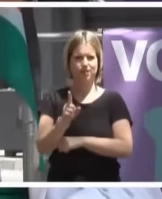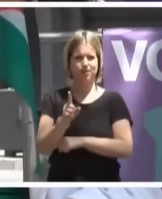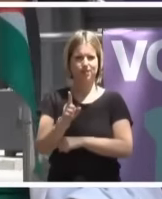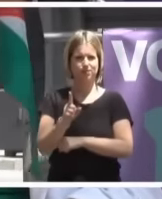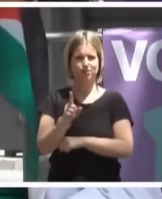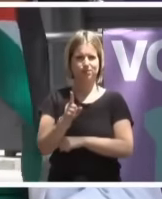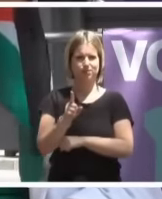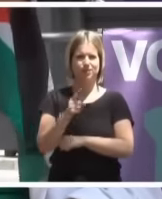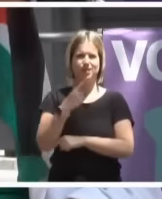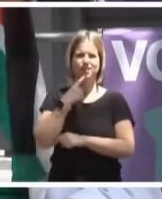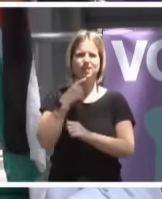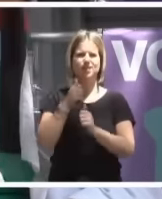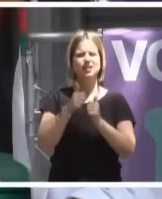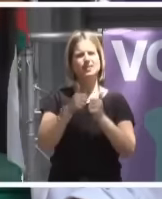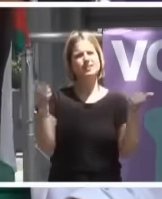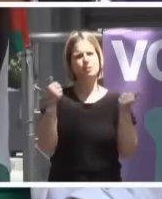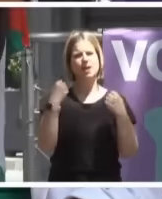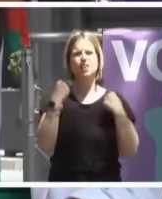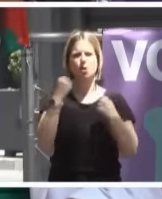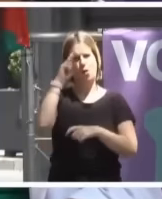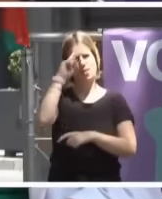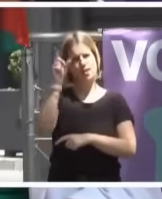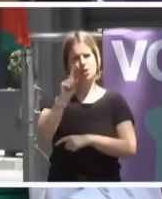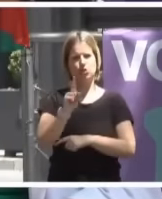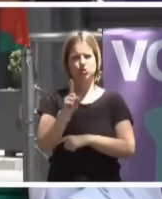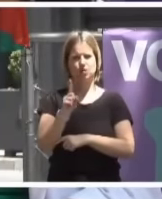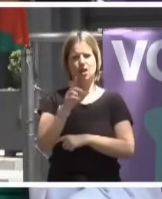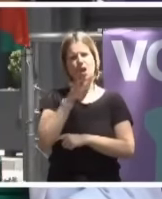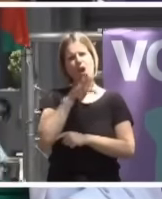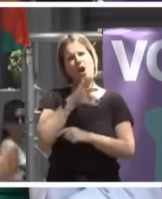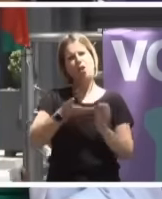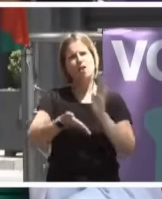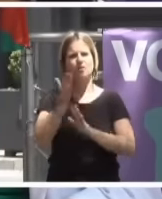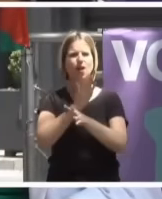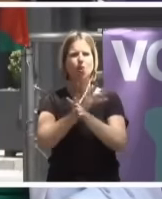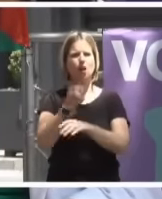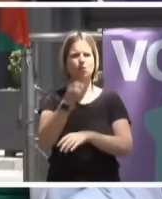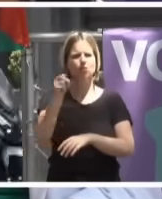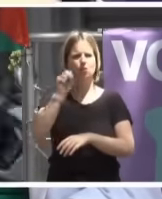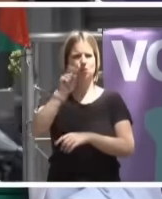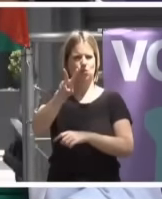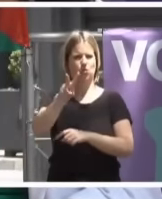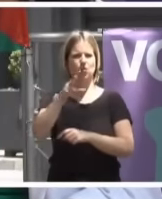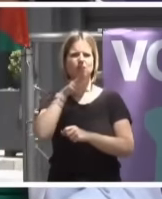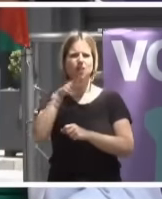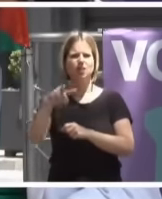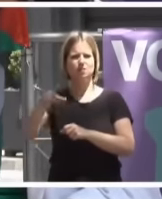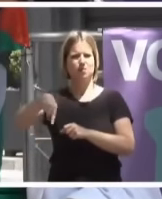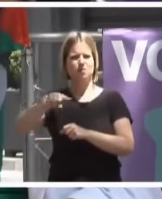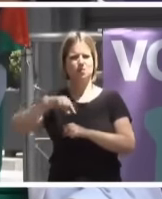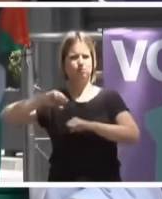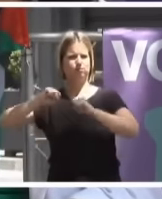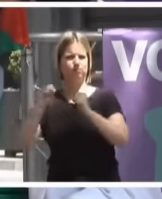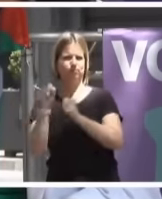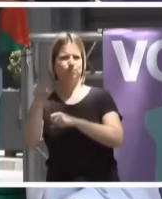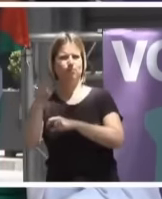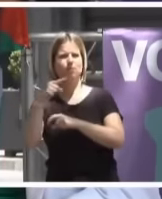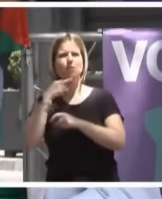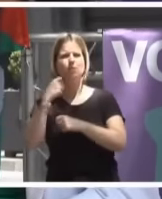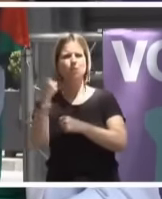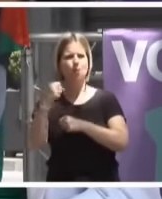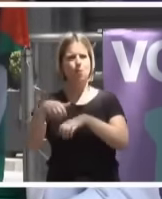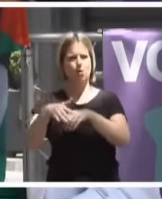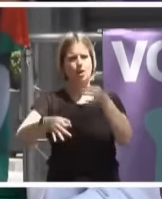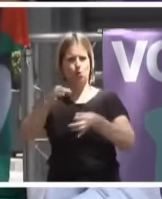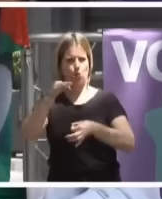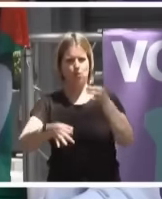se respeta la separación de poderes, que ahora sale a jugar el jugador número 12, los sectores reaccionarios atrincherados en el Poder Judicial y que no van a